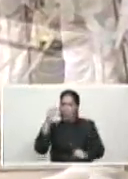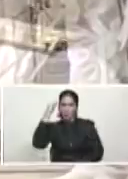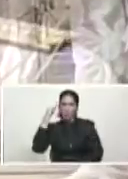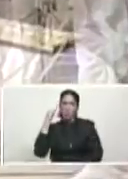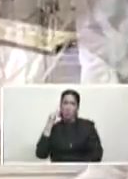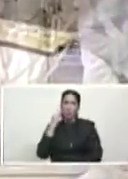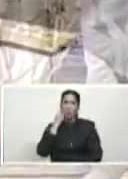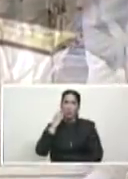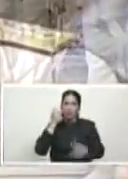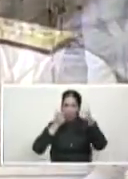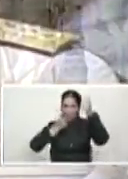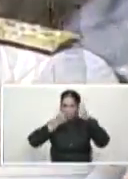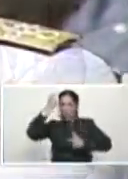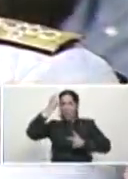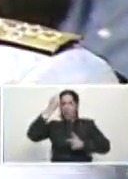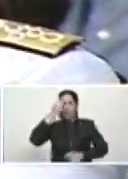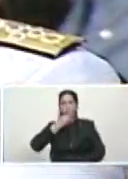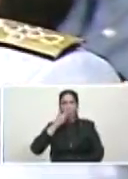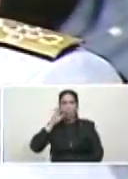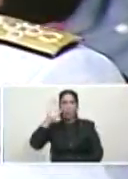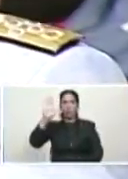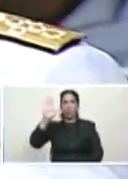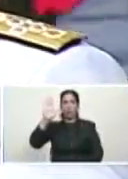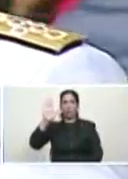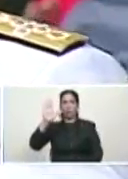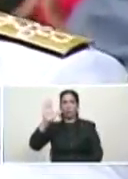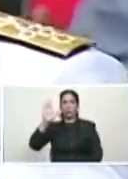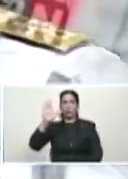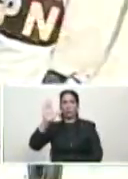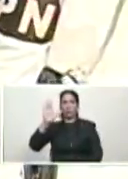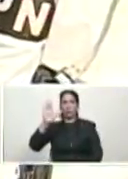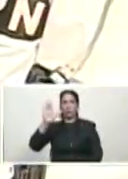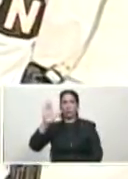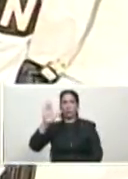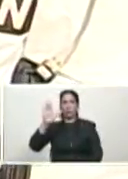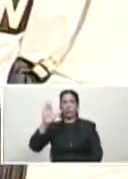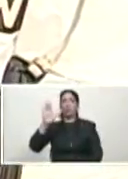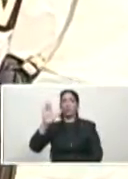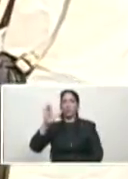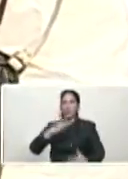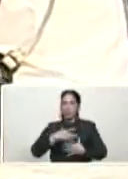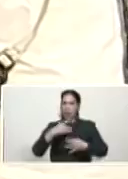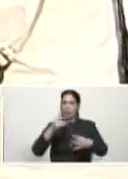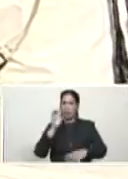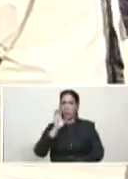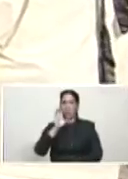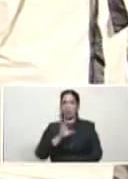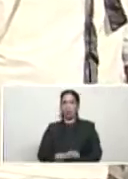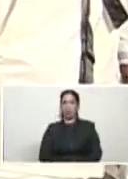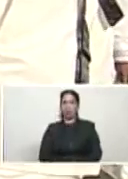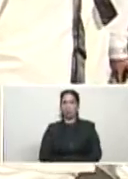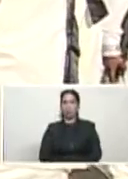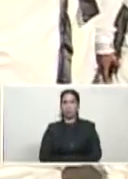bolivariano, chavista, comprometido con los altos intereses de la patria.